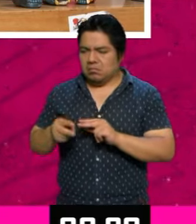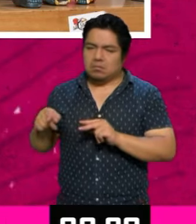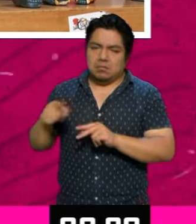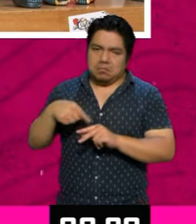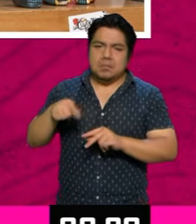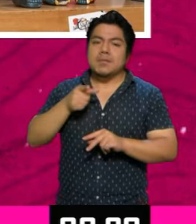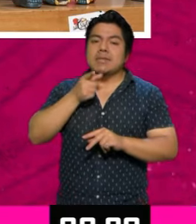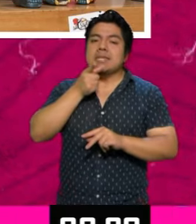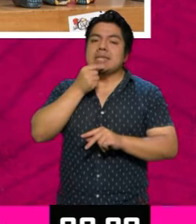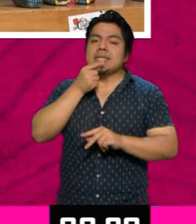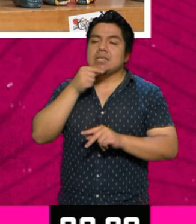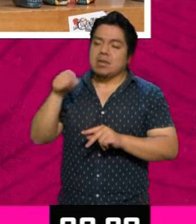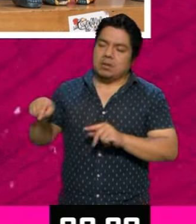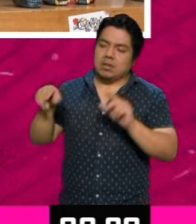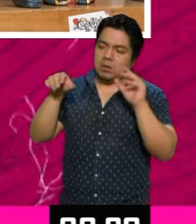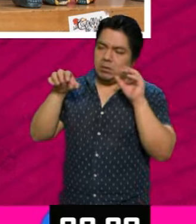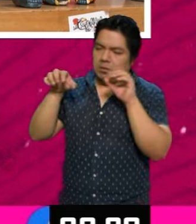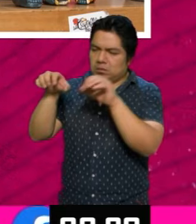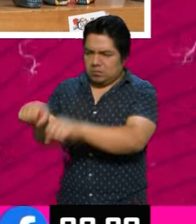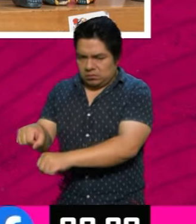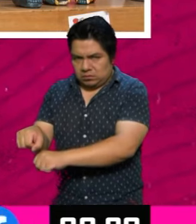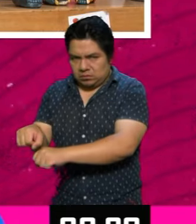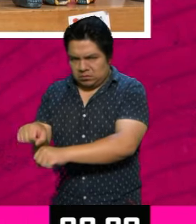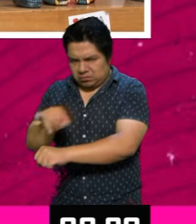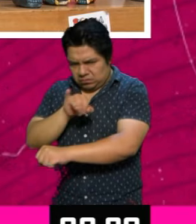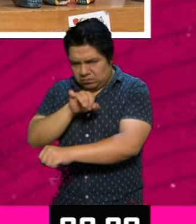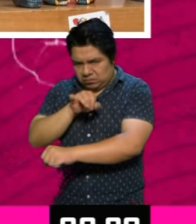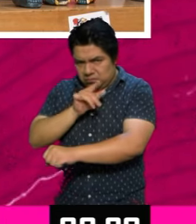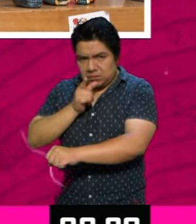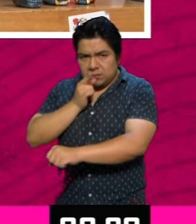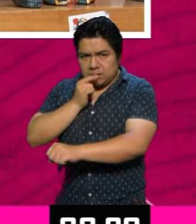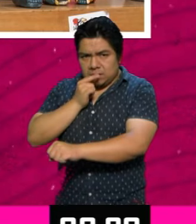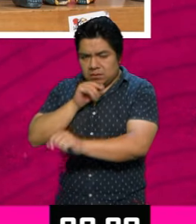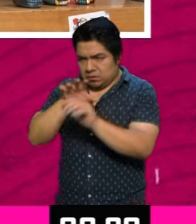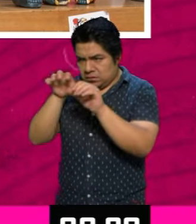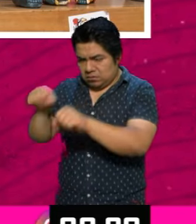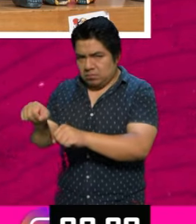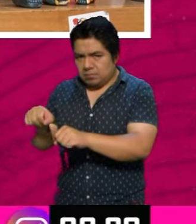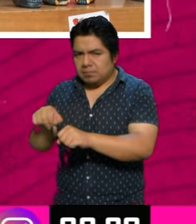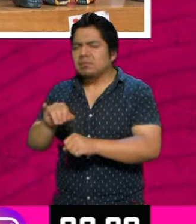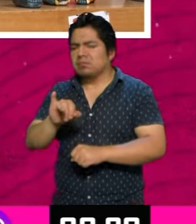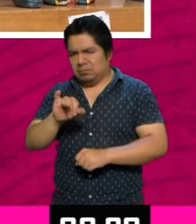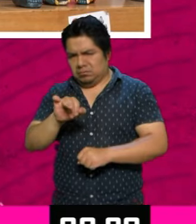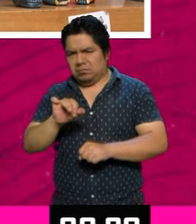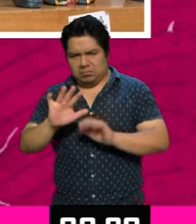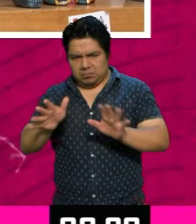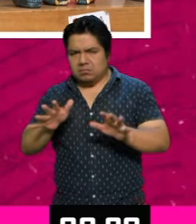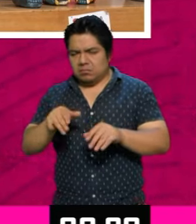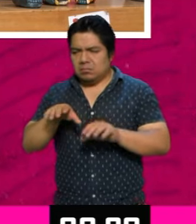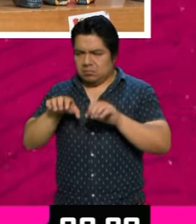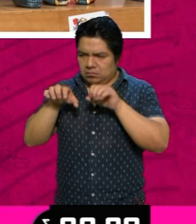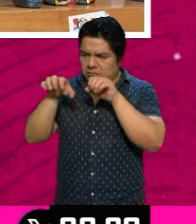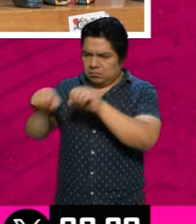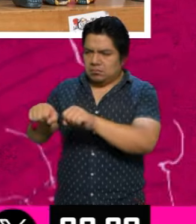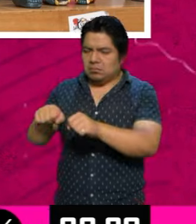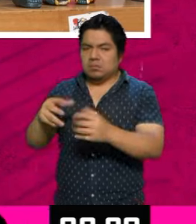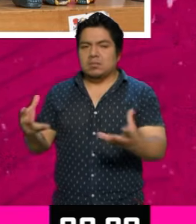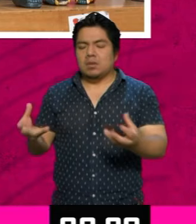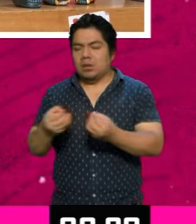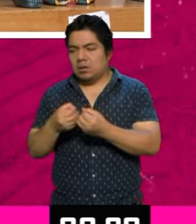aprendido por la policía. ¿Es cierto esto, Tocayo? Sí, está detenido por la policía junto con